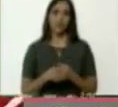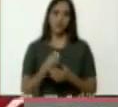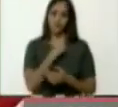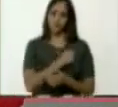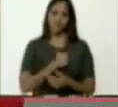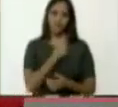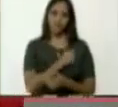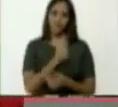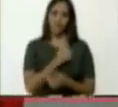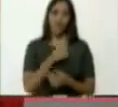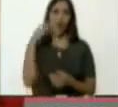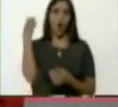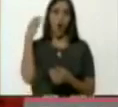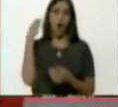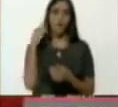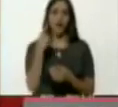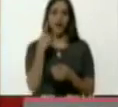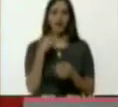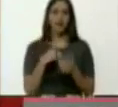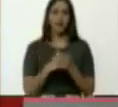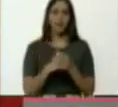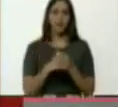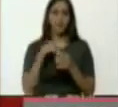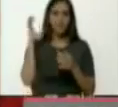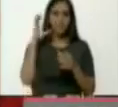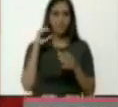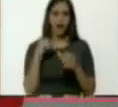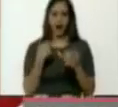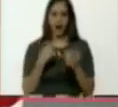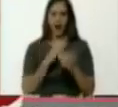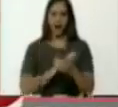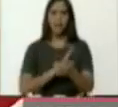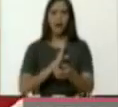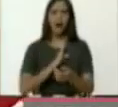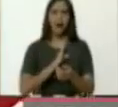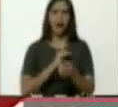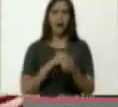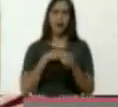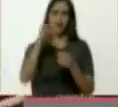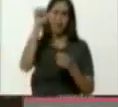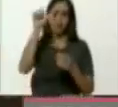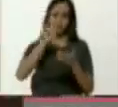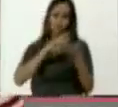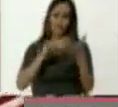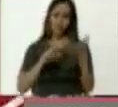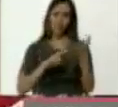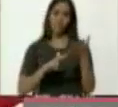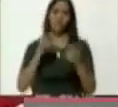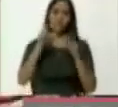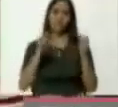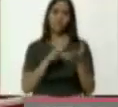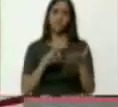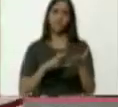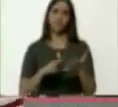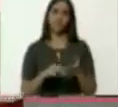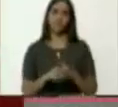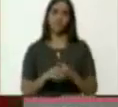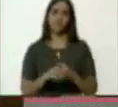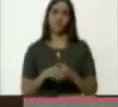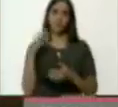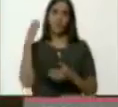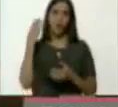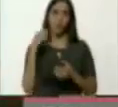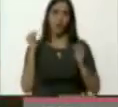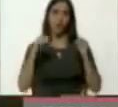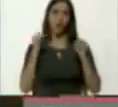lastimosamente, Colombia era uno de los países que se caracterizaba por su lectura. La gente leía. Cúltame. Colombia ahorita es uno de